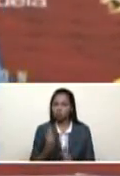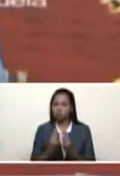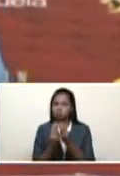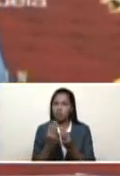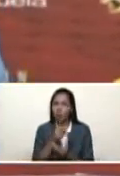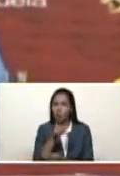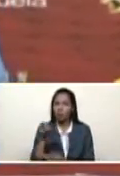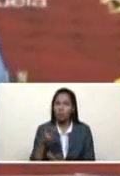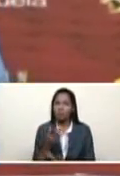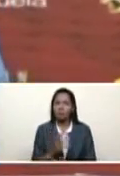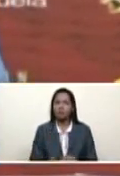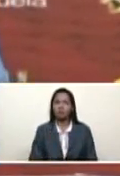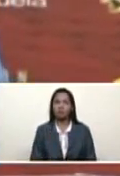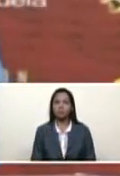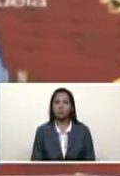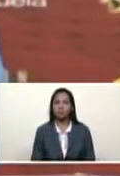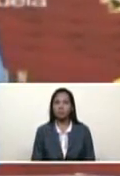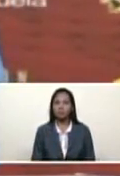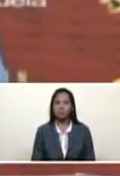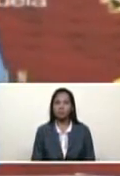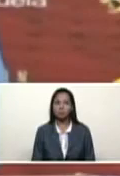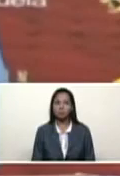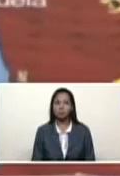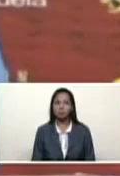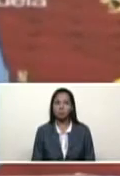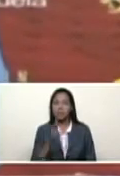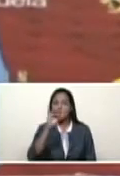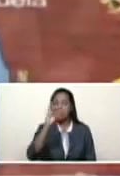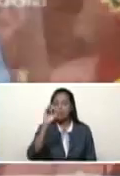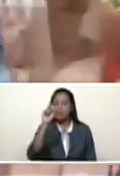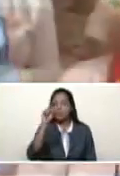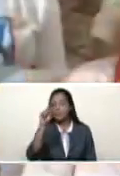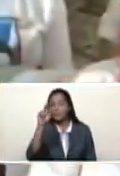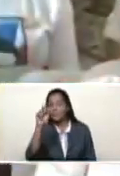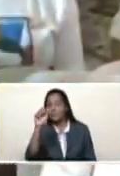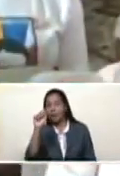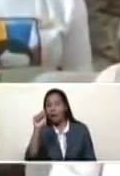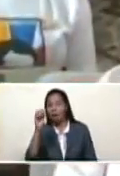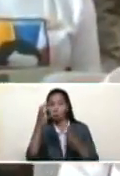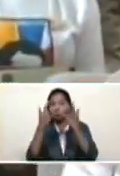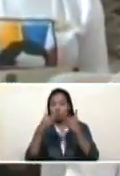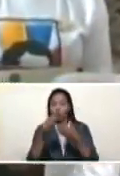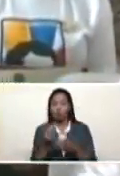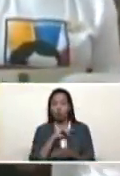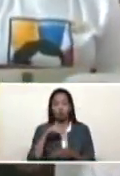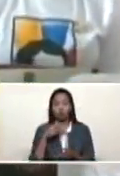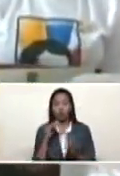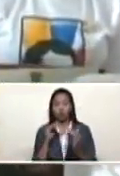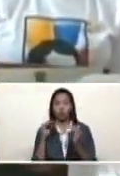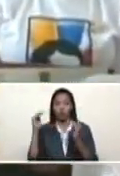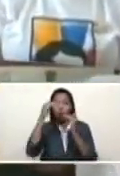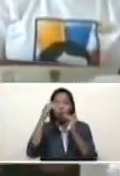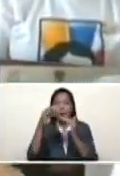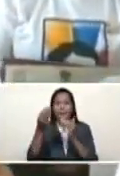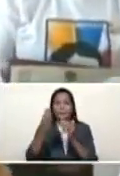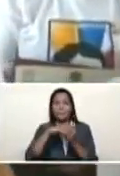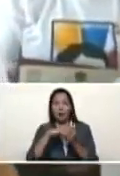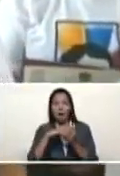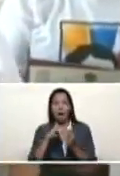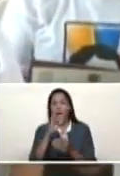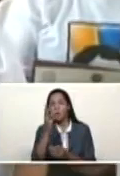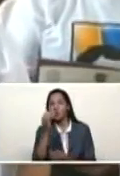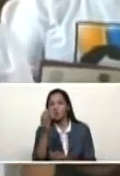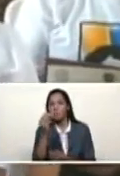misión Rivas, en Rivas Productivo, yo quiero que demos un salto cuantitativo en número